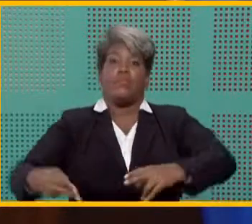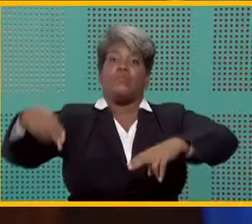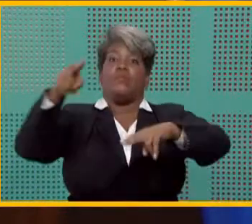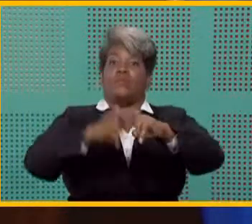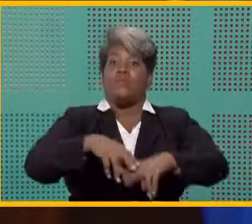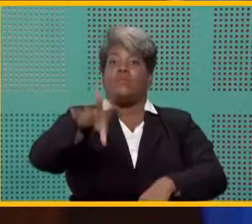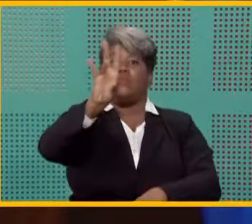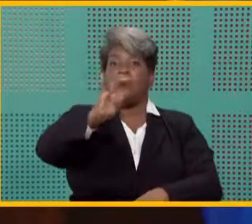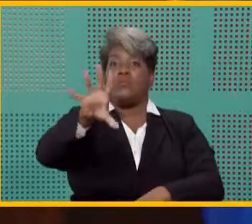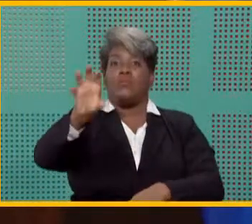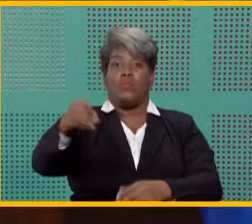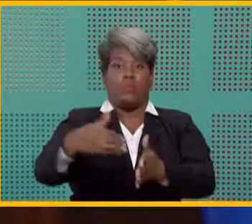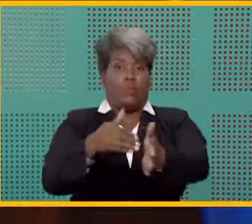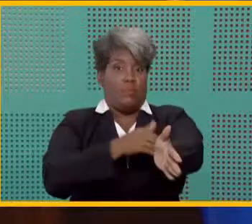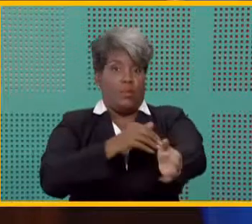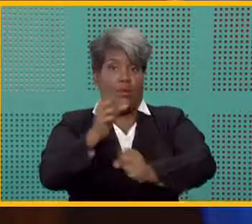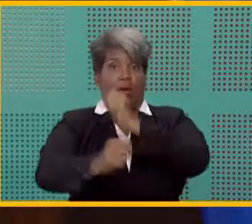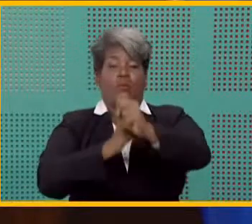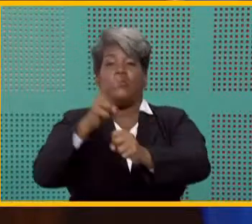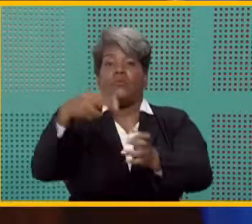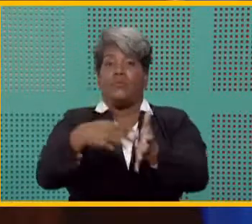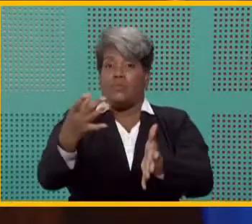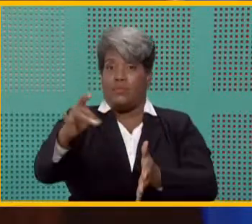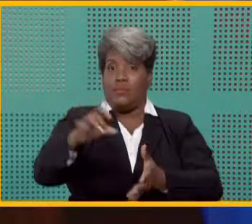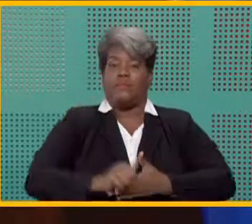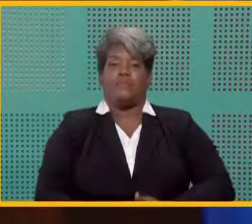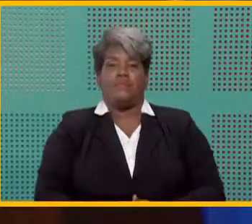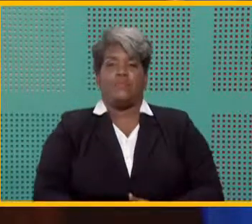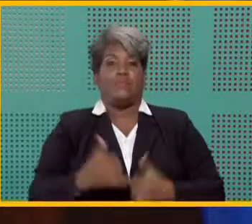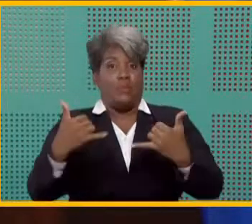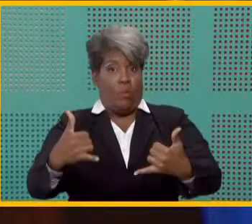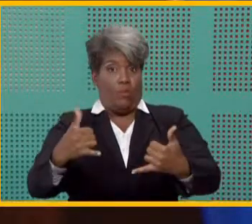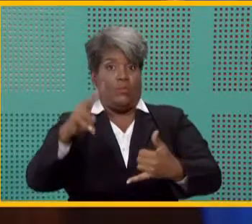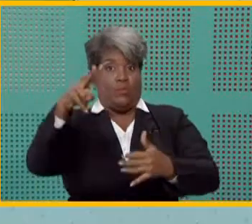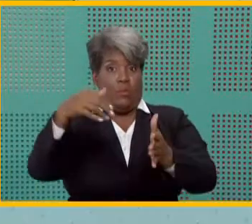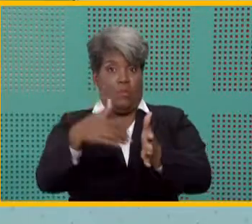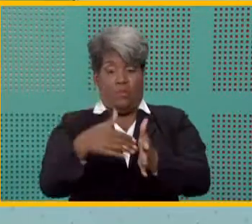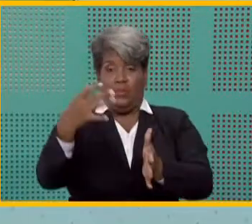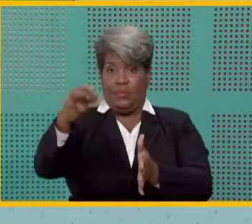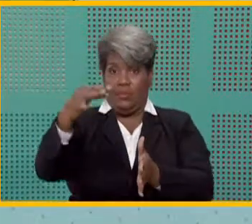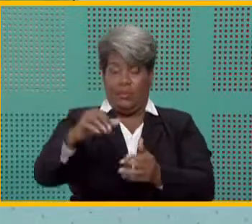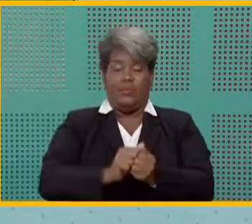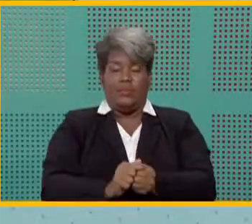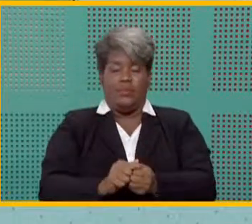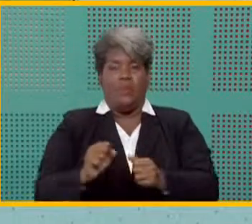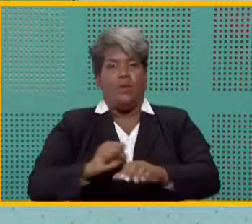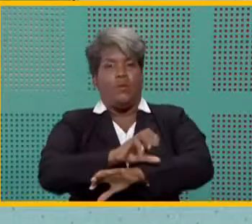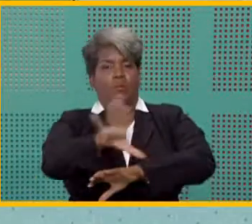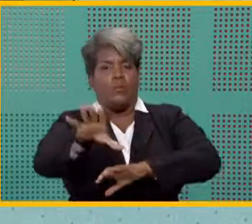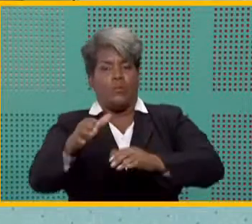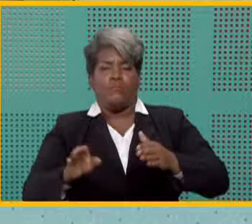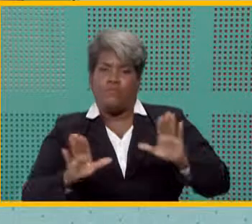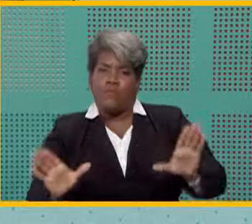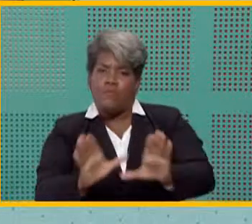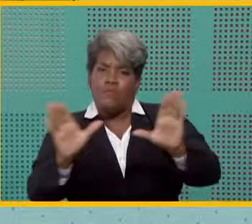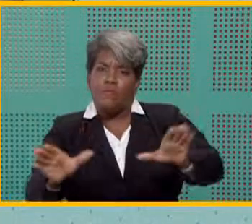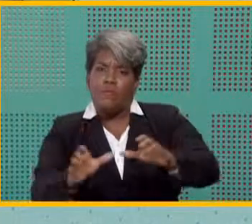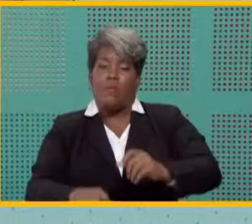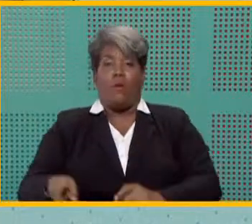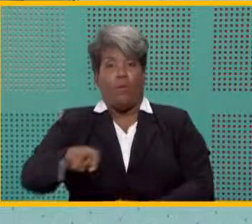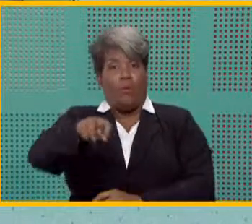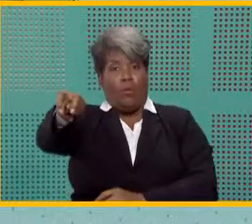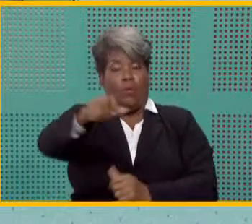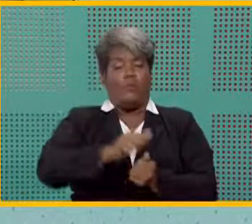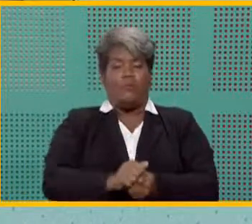750 millones de dólares en el 18. Para este año, el Consejo de Fomento Turístico, CONFOTUR,